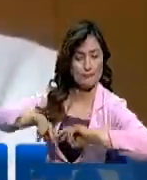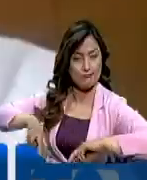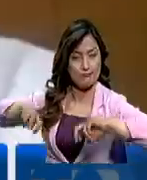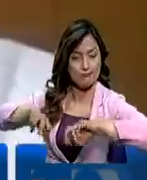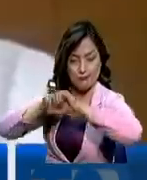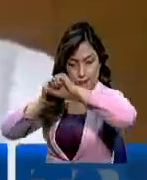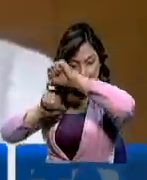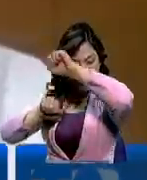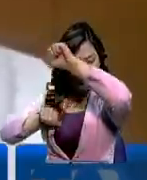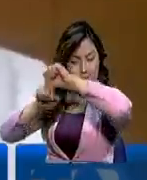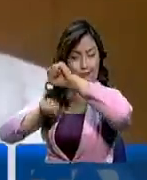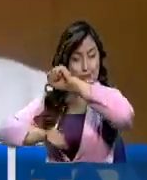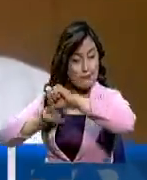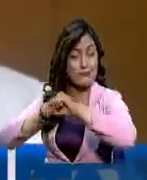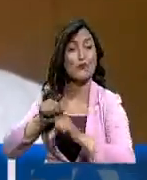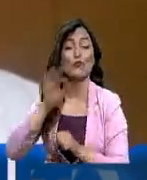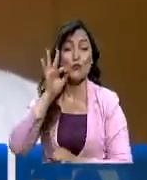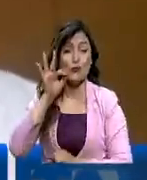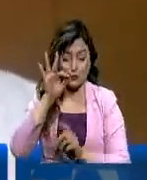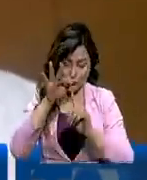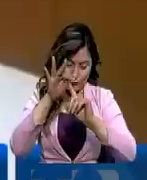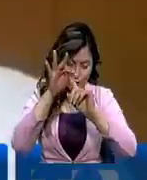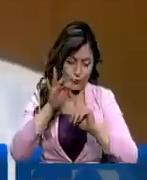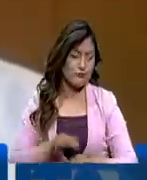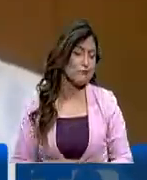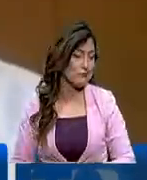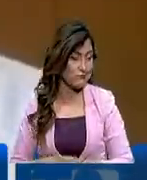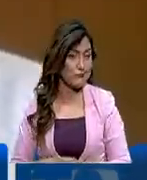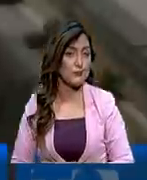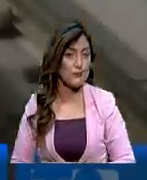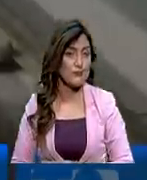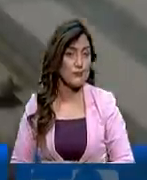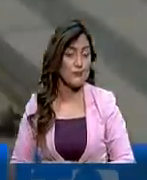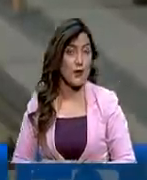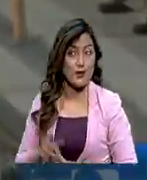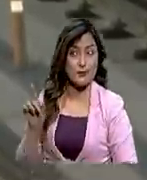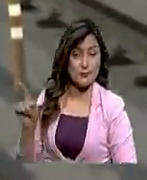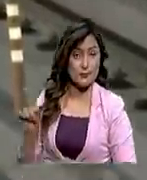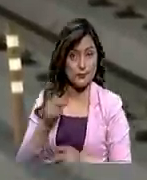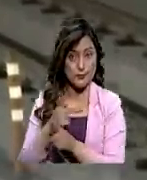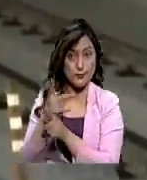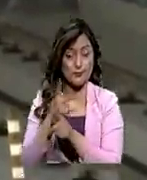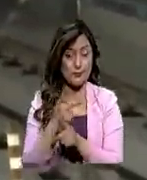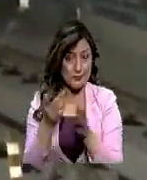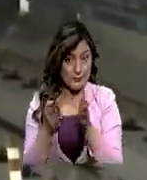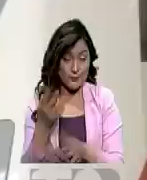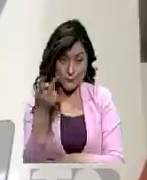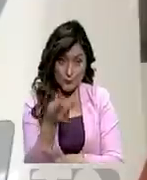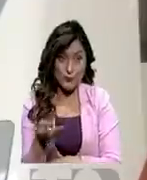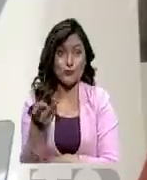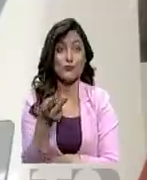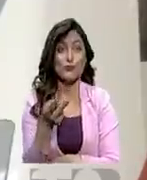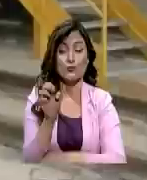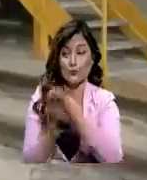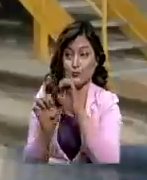han acatado o no los procesos establecidos en la norma. Ambos ediles coinciden en que se deberá realizar un